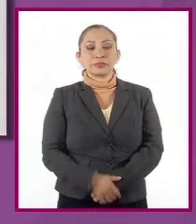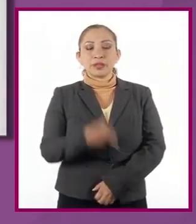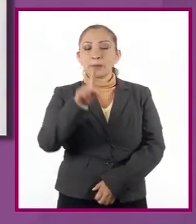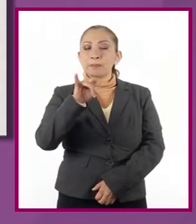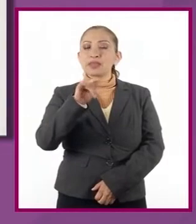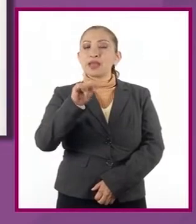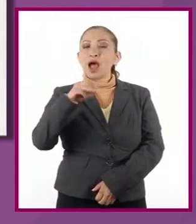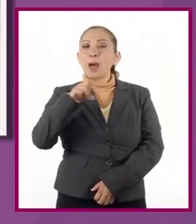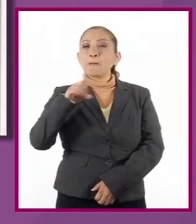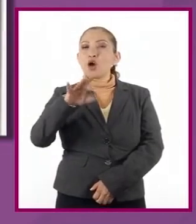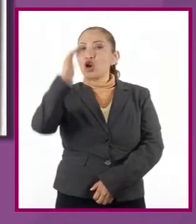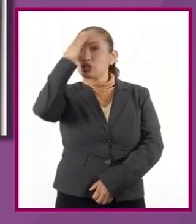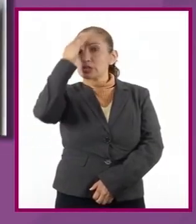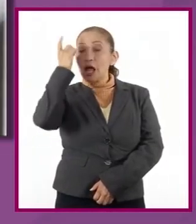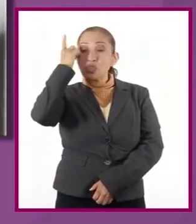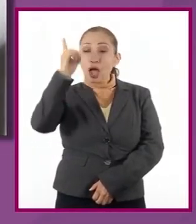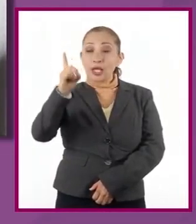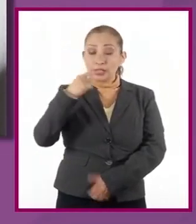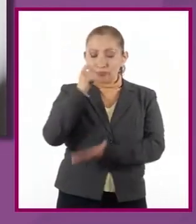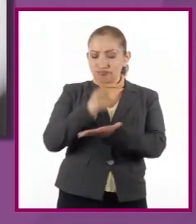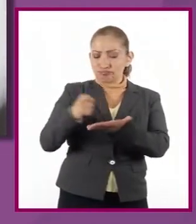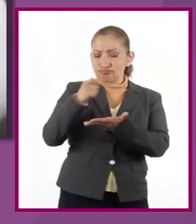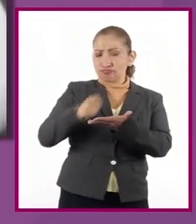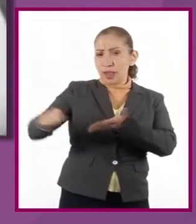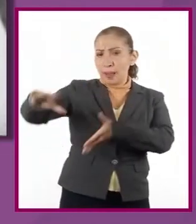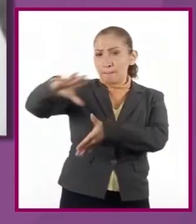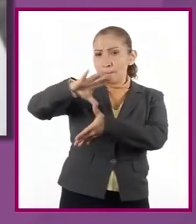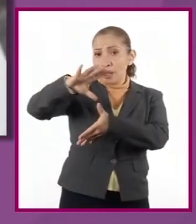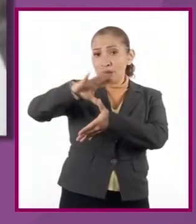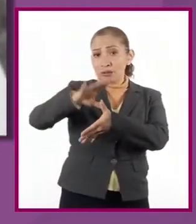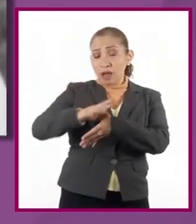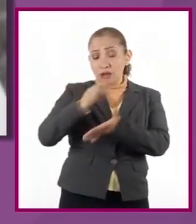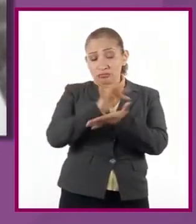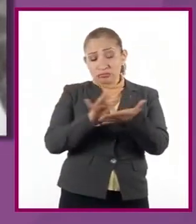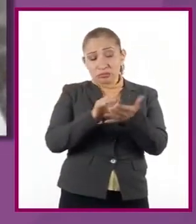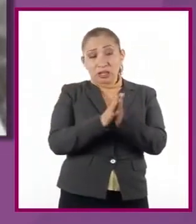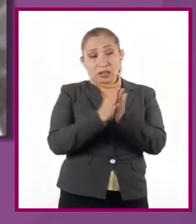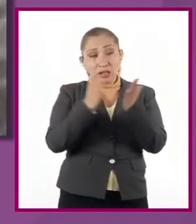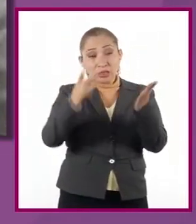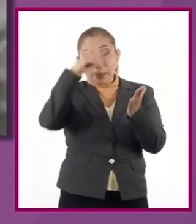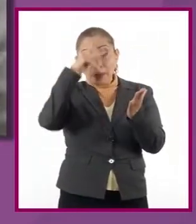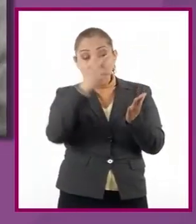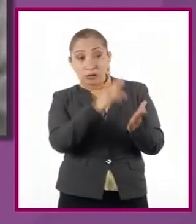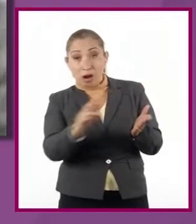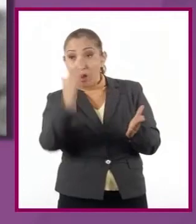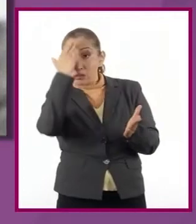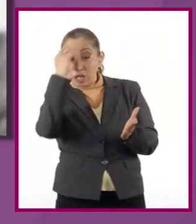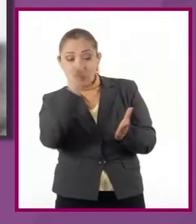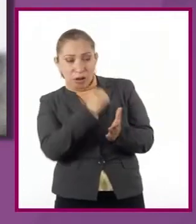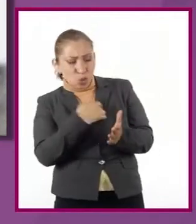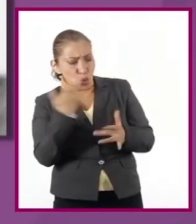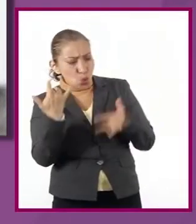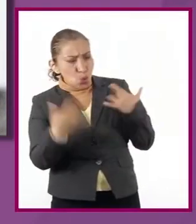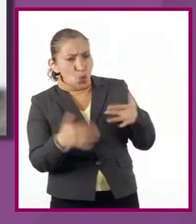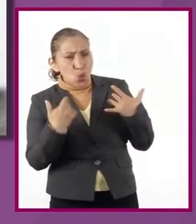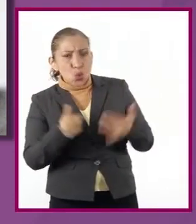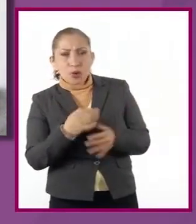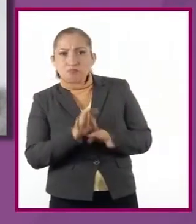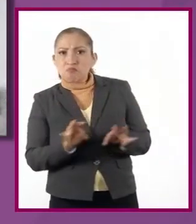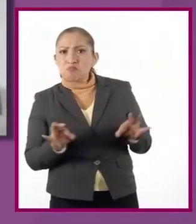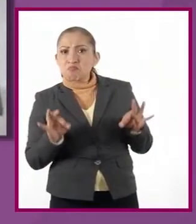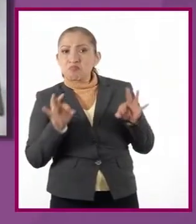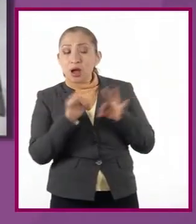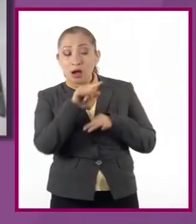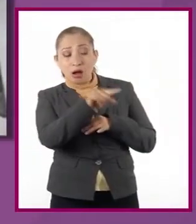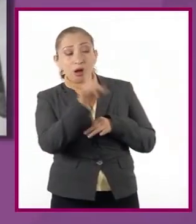Rita Amor, conocida como la dueña de la tinta americana, trascendió la literatura mexicana reconocida por su sensibilidad a flor de piel.